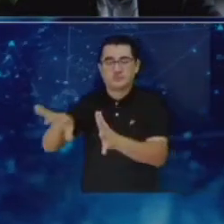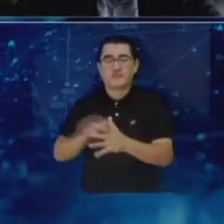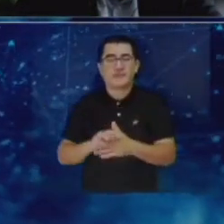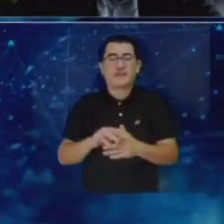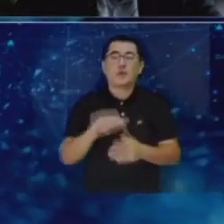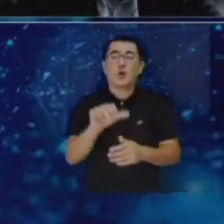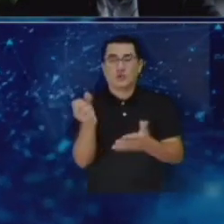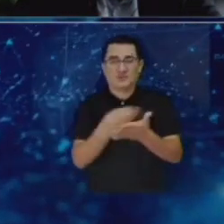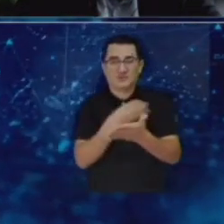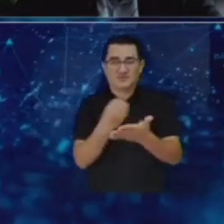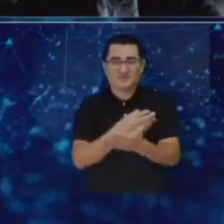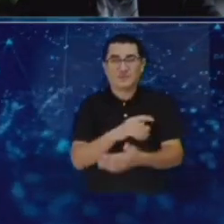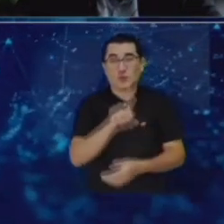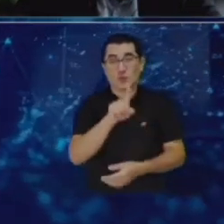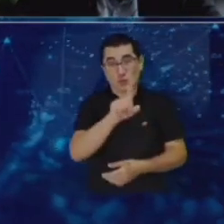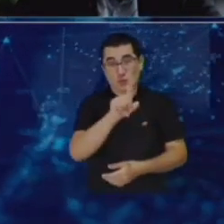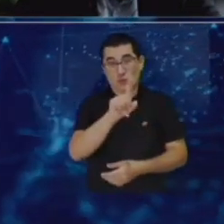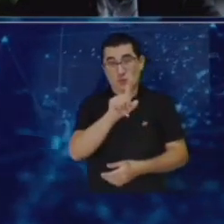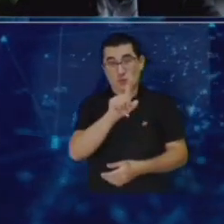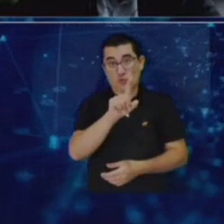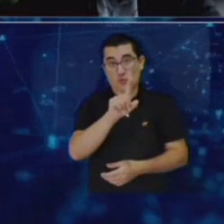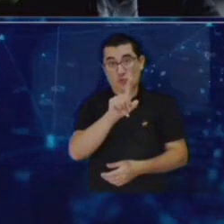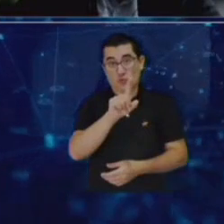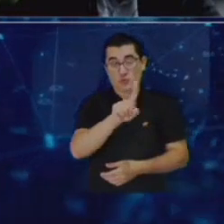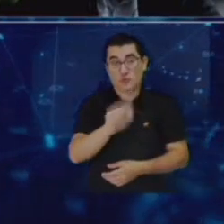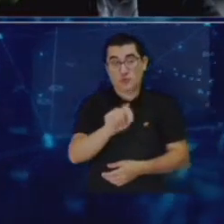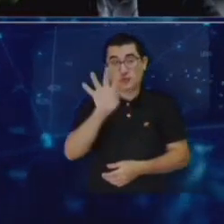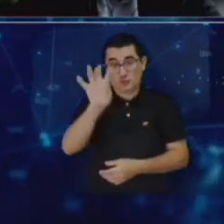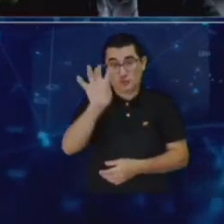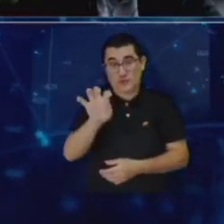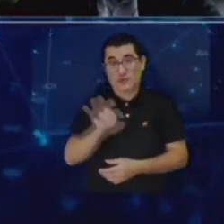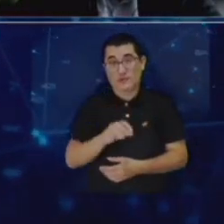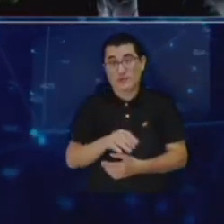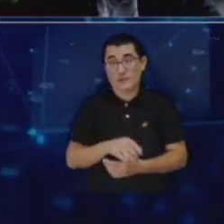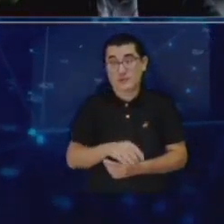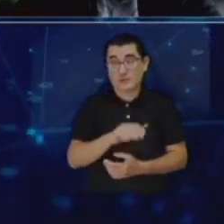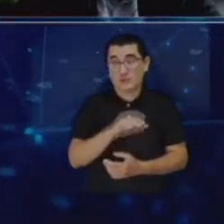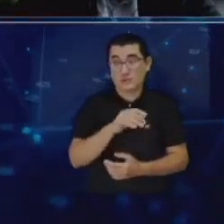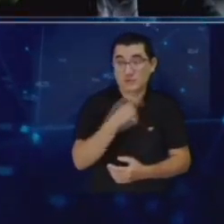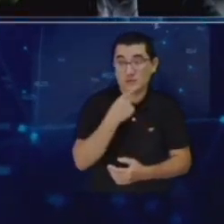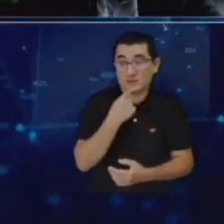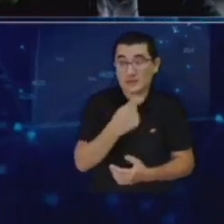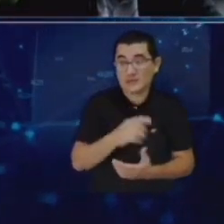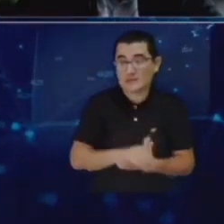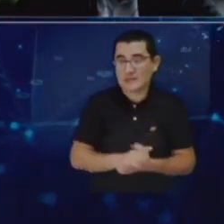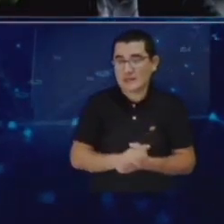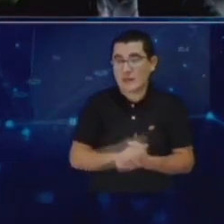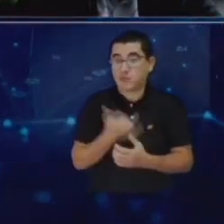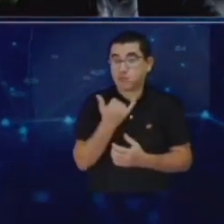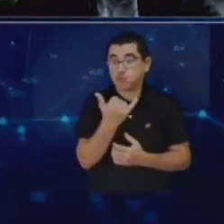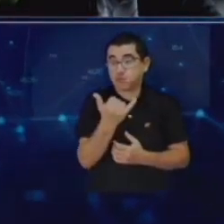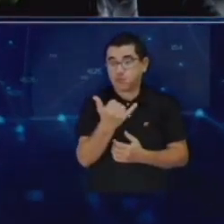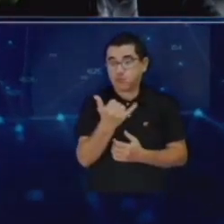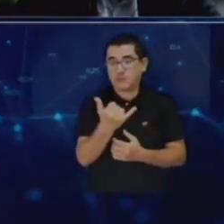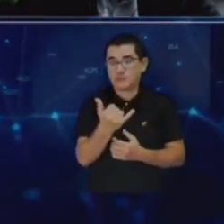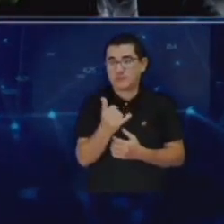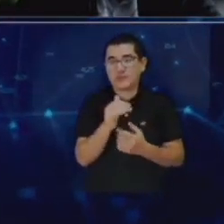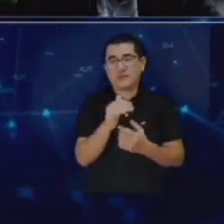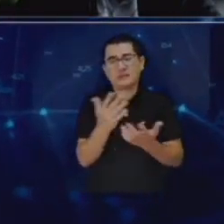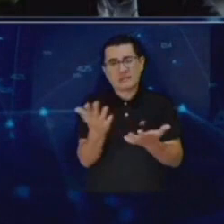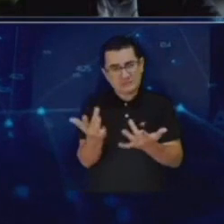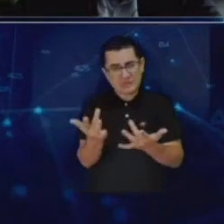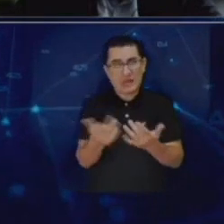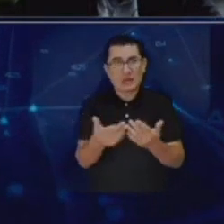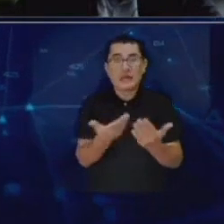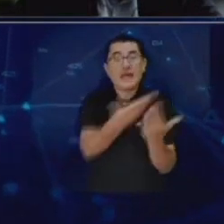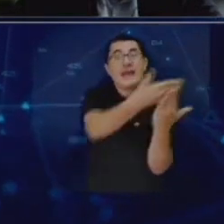En lo que se refiere al 9.1, este es un punto del orden del día en el cual se espera recibir el informe